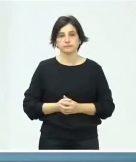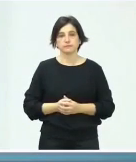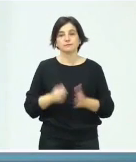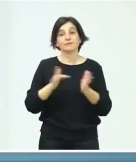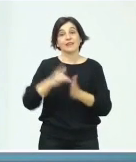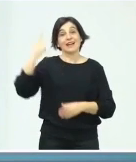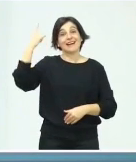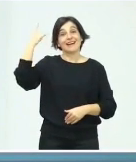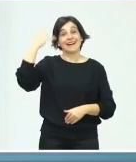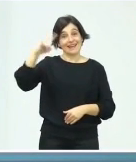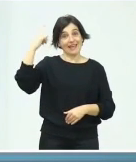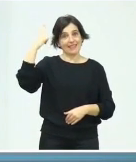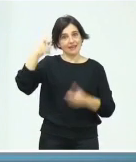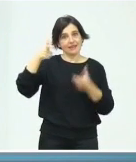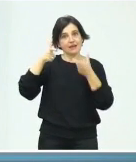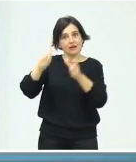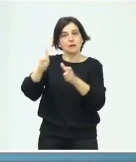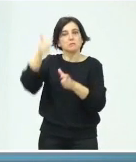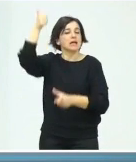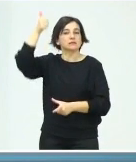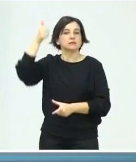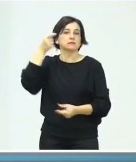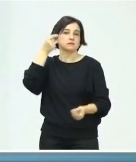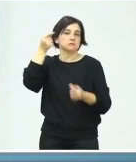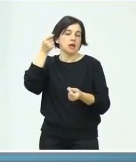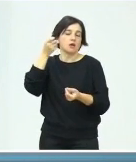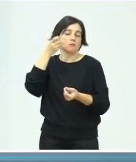En ganadería, las actuaciones más destacadas,